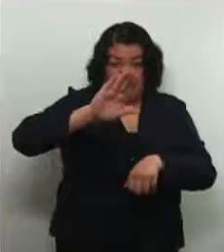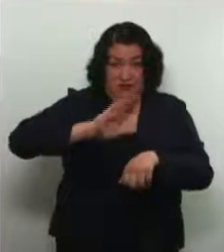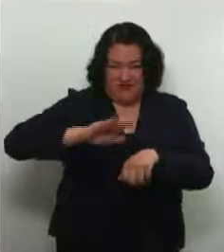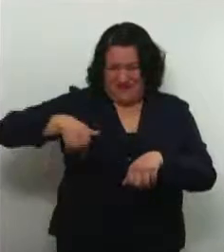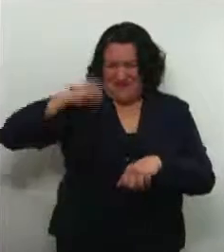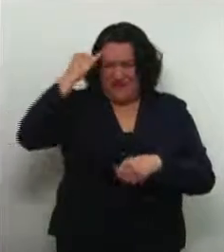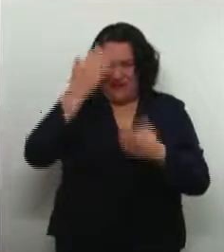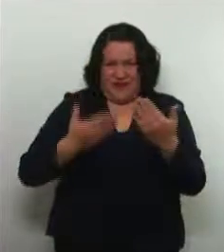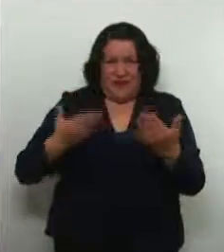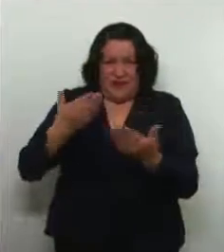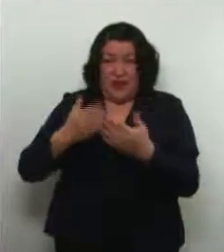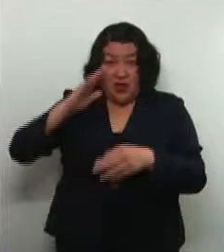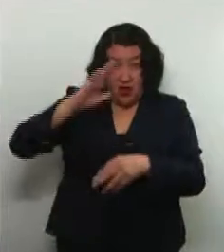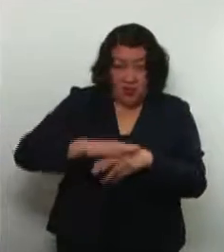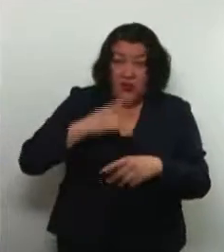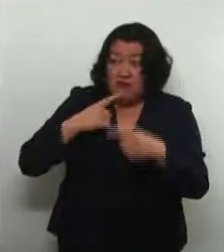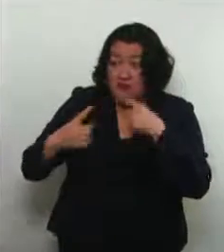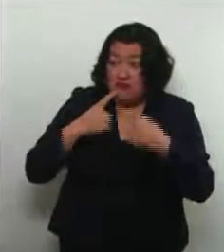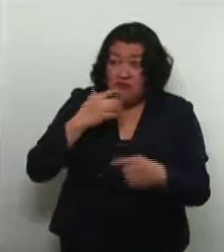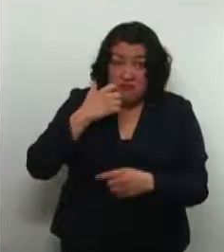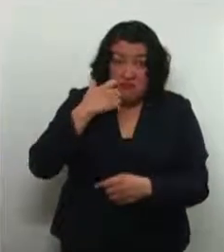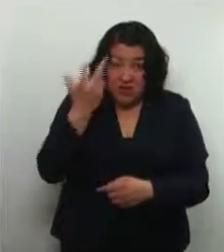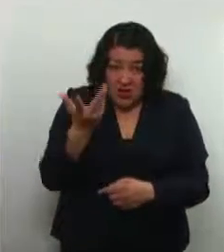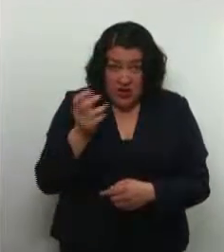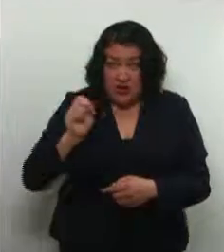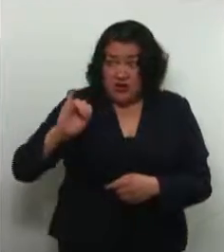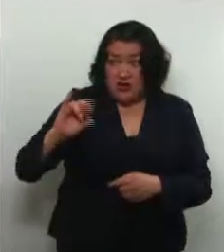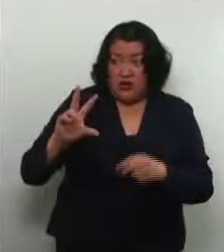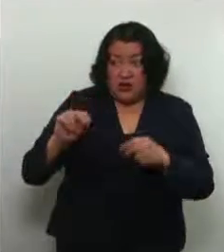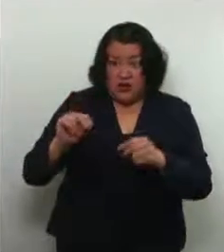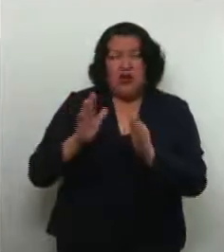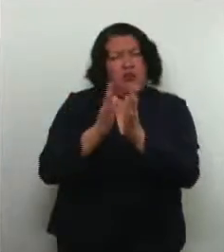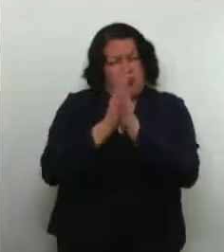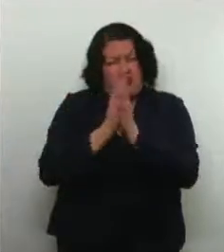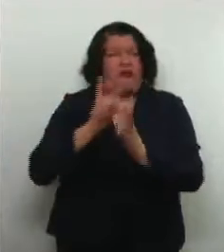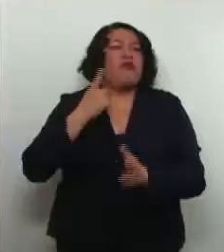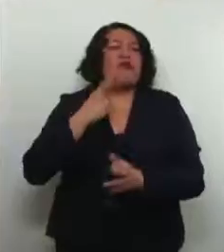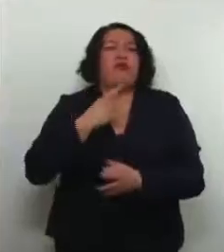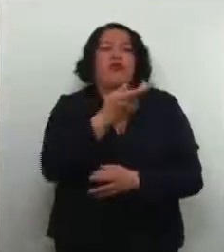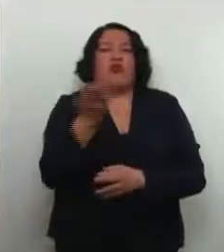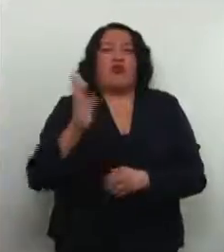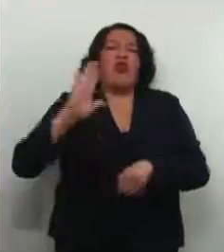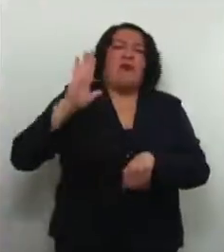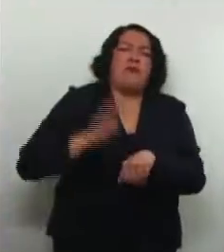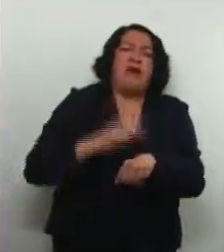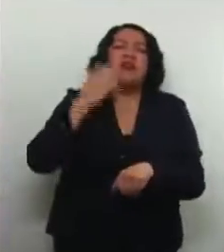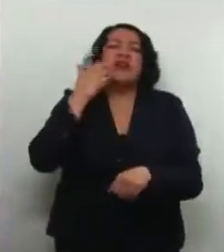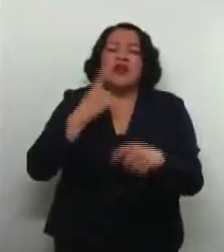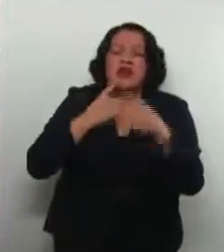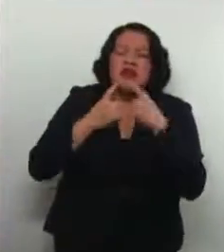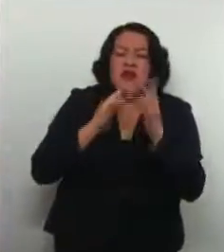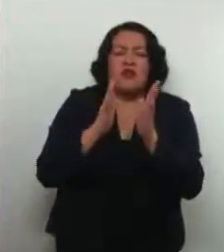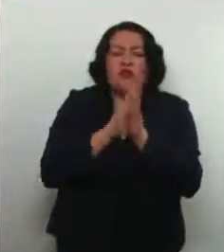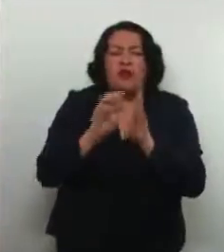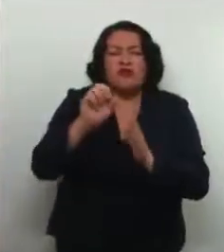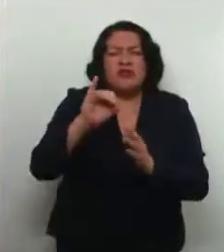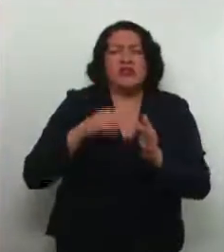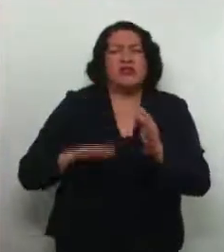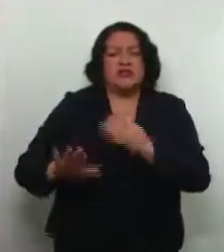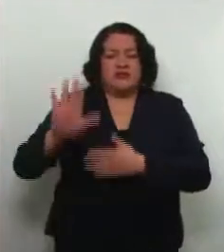a discusión la reserva presentada. Las y los constituyentes que estén por la afirmativa,